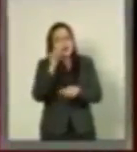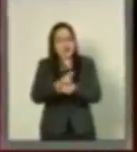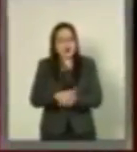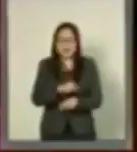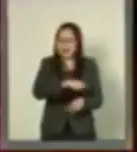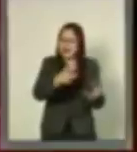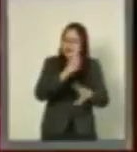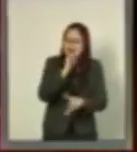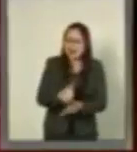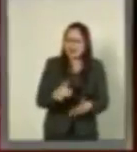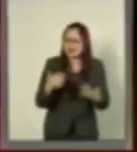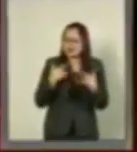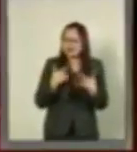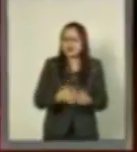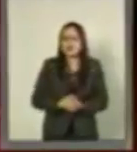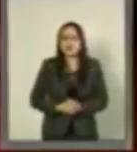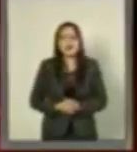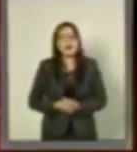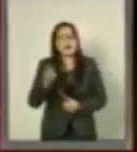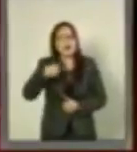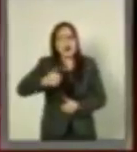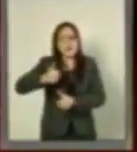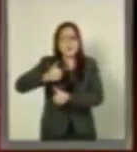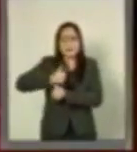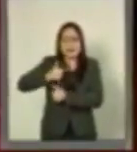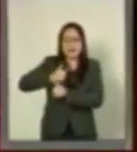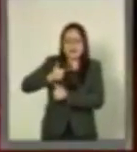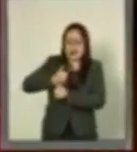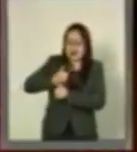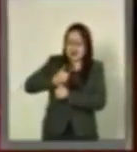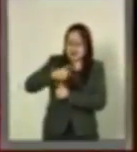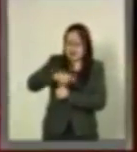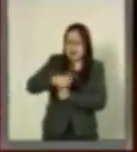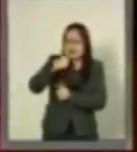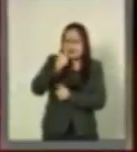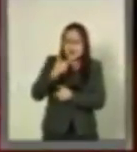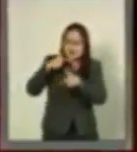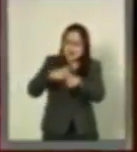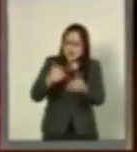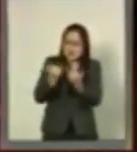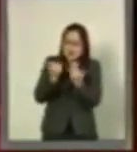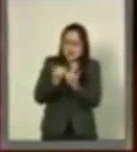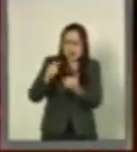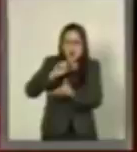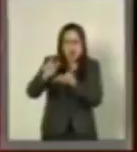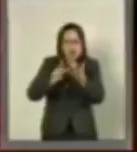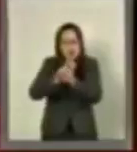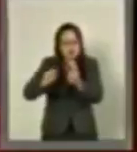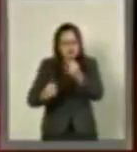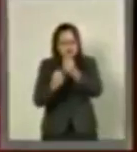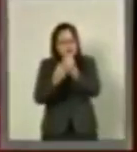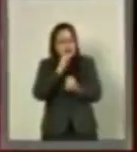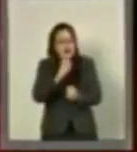¿Será meritorio para las Fuerzas Armadas seguirlas llevando en ese desaseo legal?